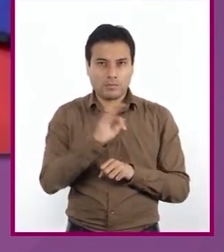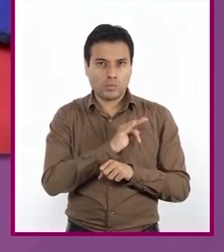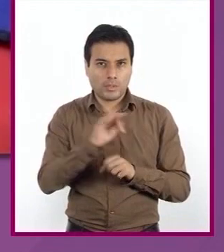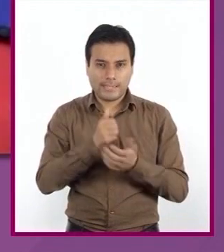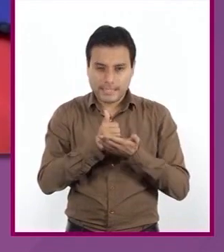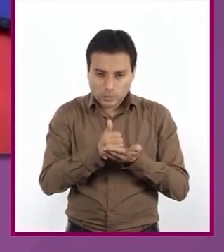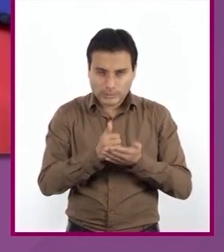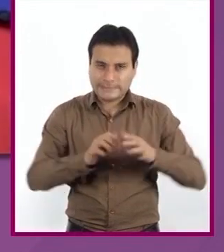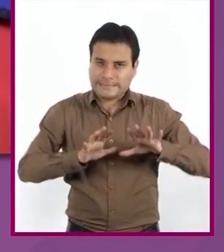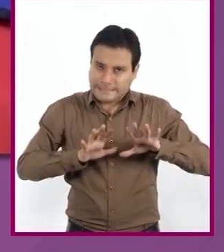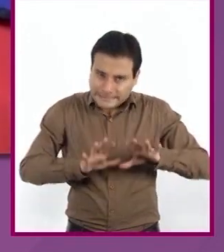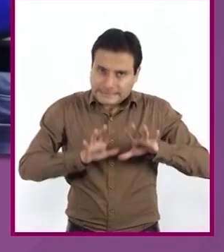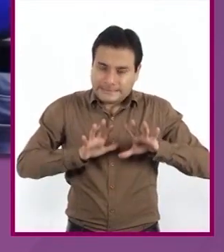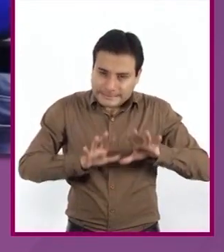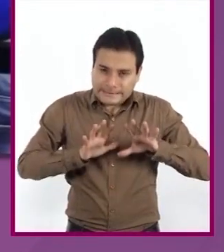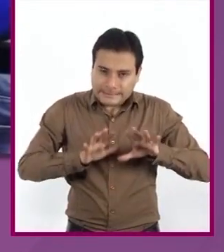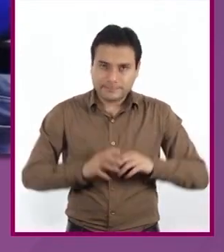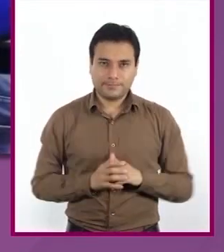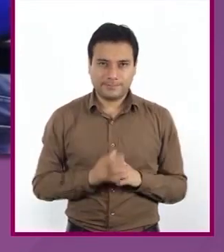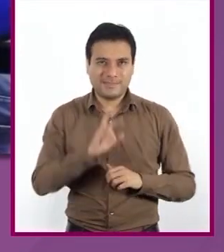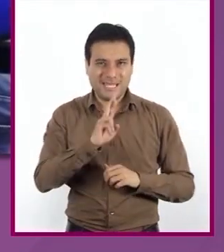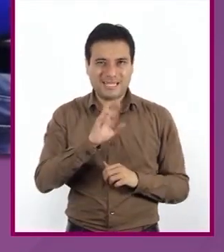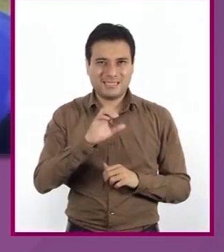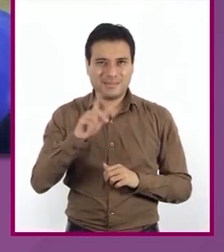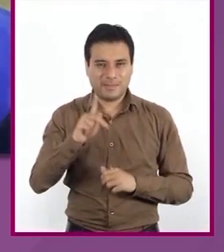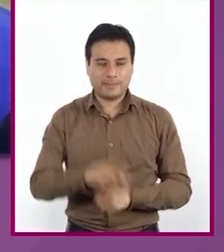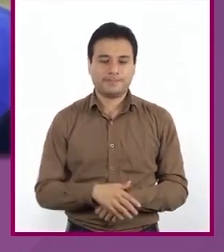reanimación cardiopulmonar o RCP.